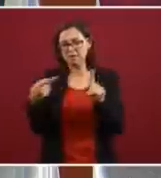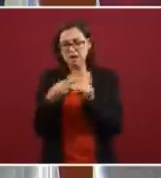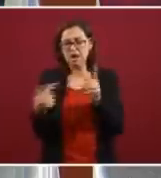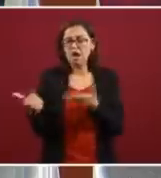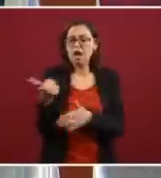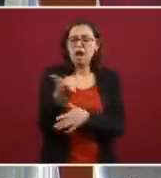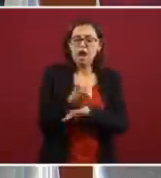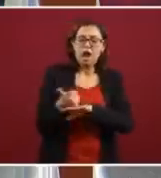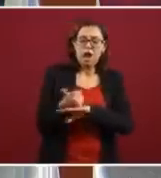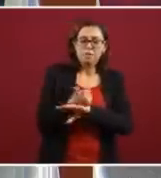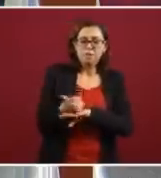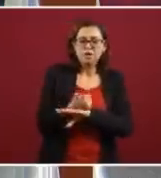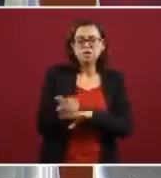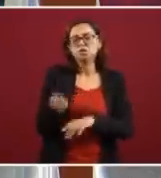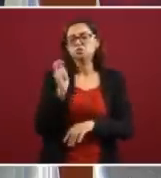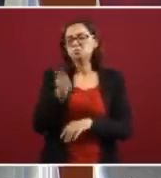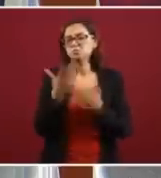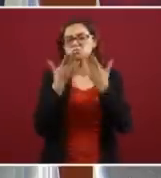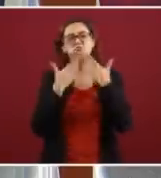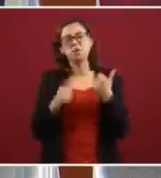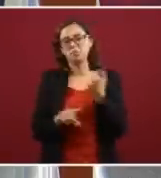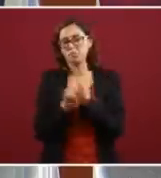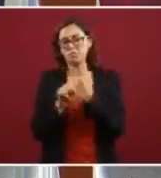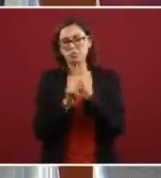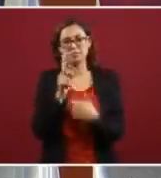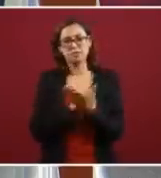amarillo donde no hay esta problemática.